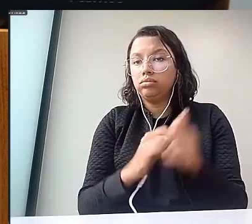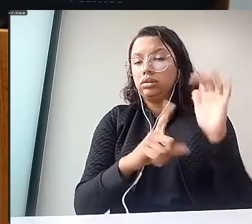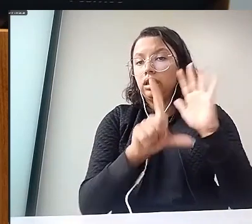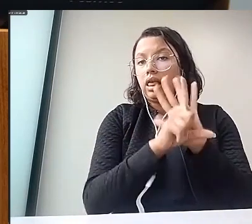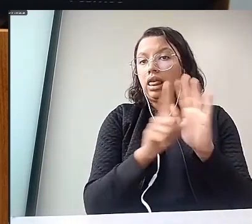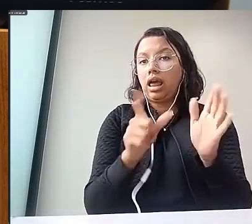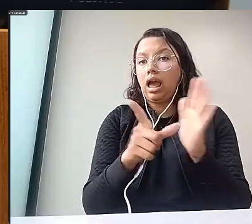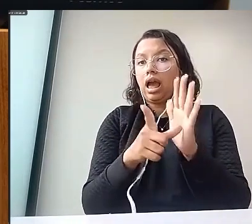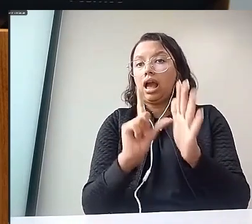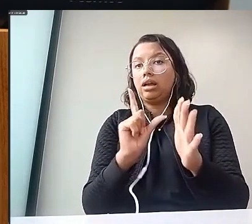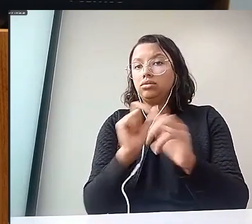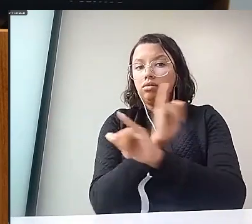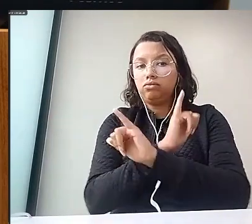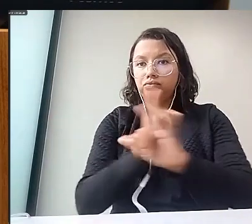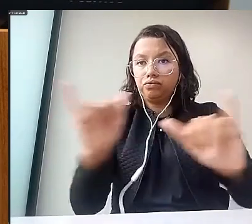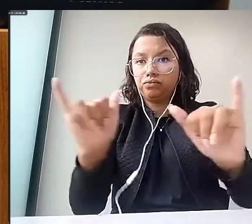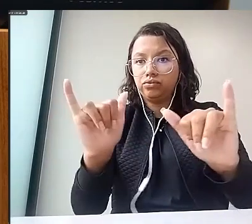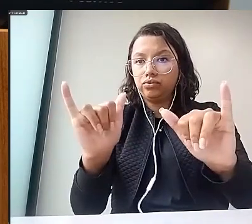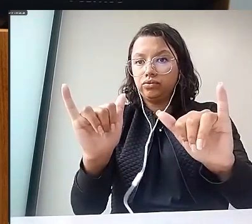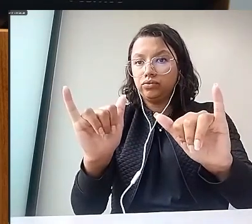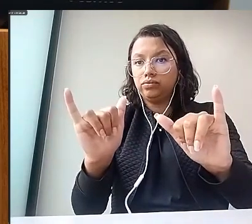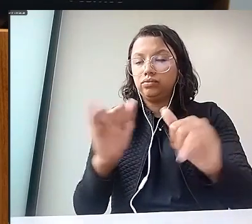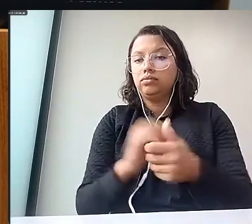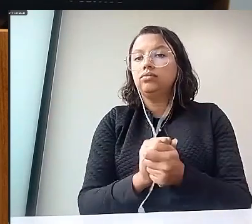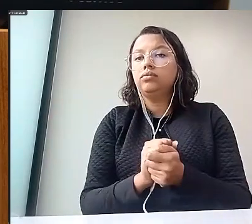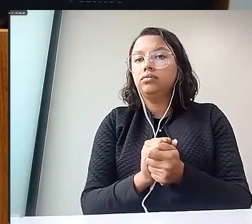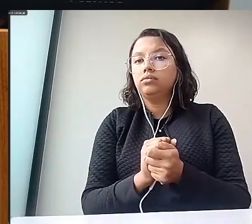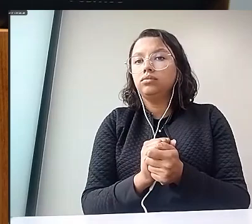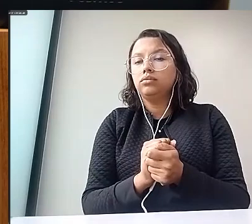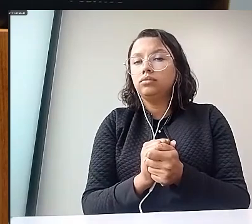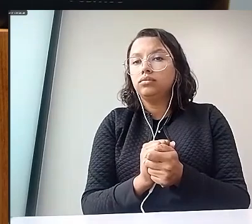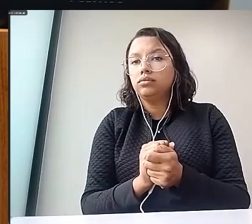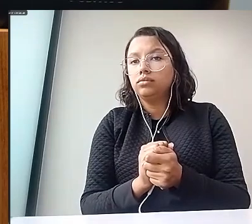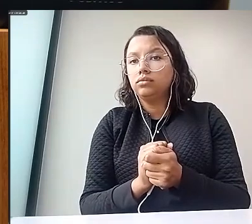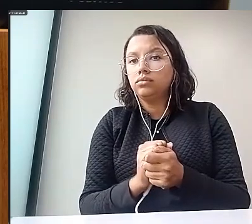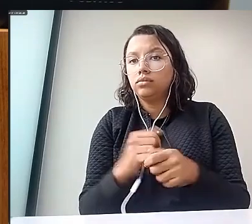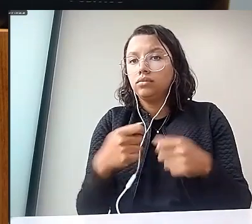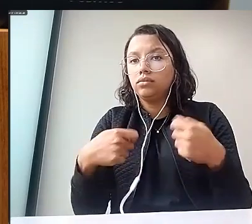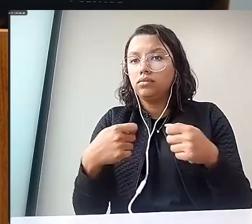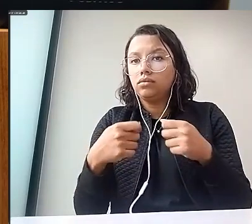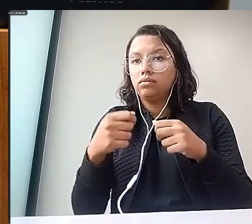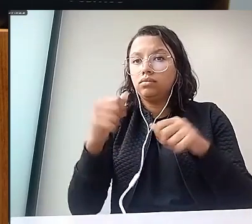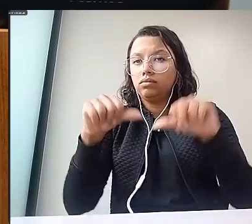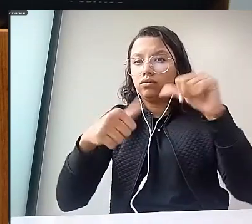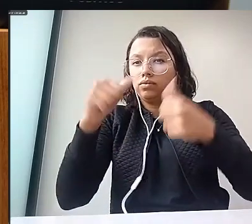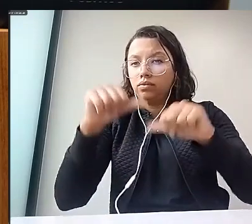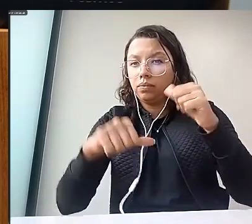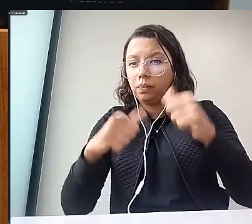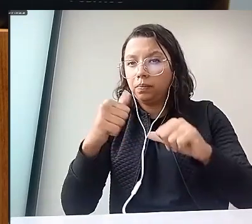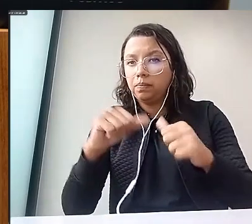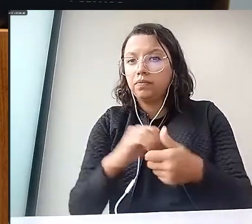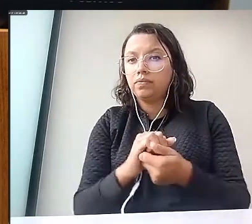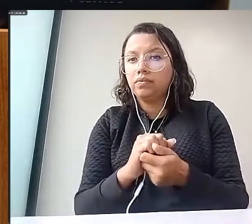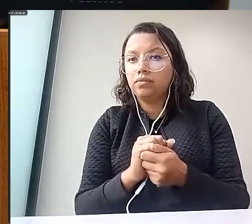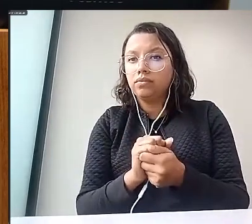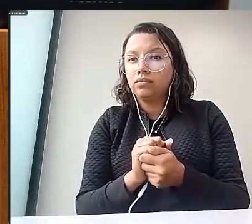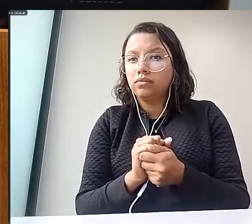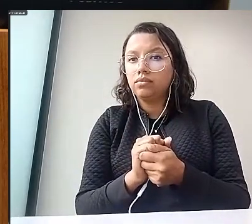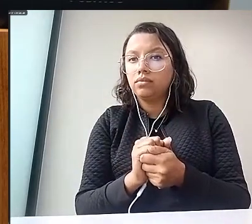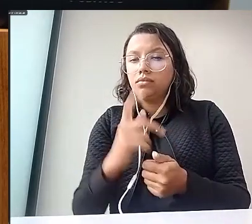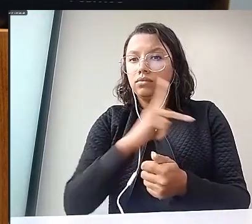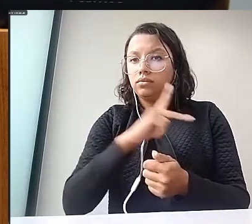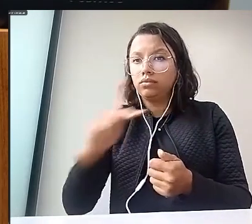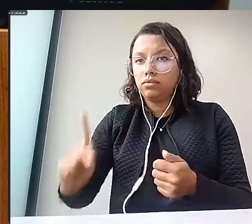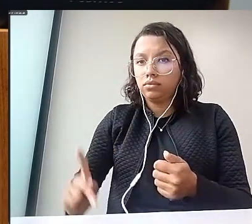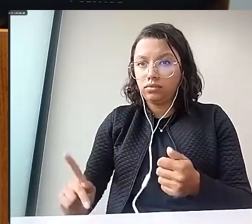su promulgación. Y a pedido del presidente de la República, el primer ministro, el presidente de la Asamblea Nacional,